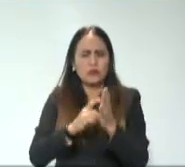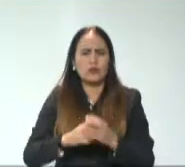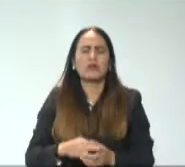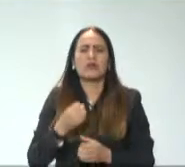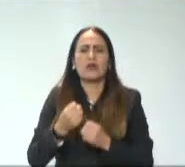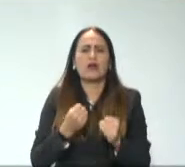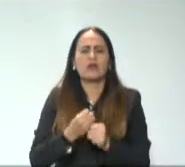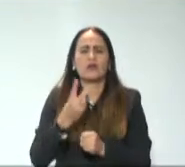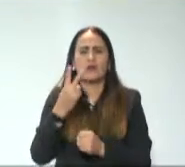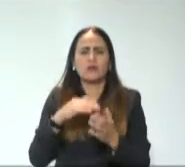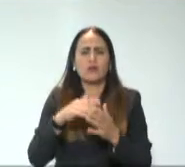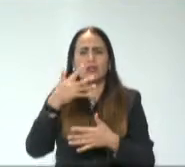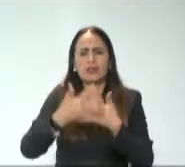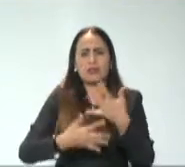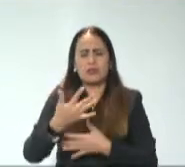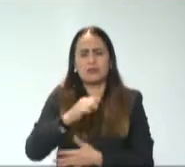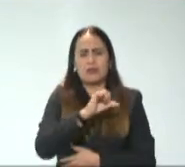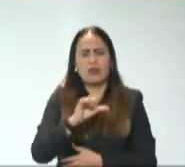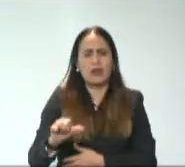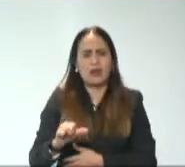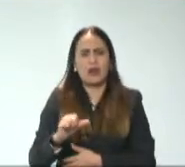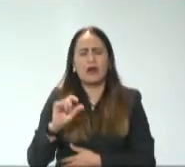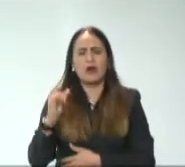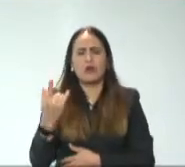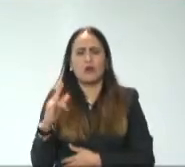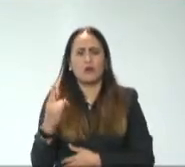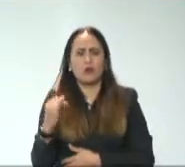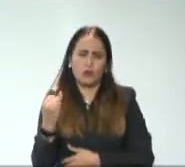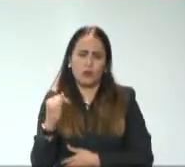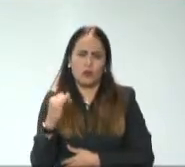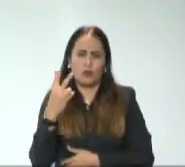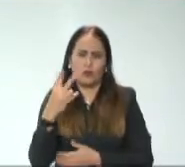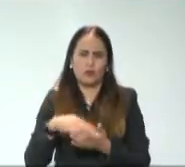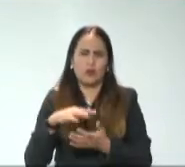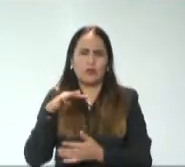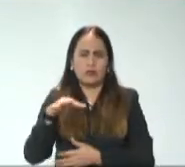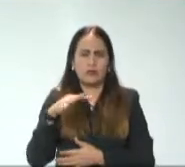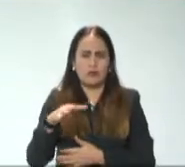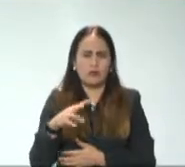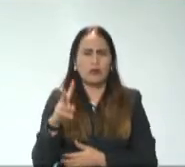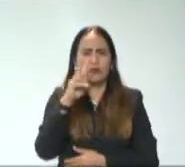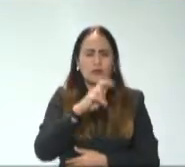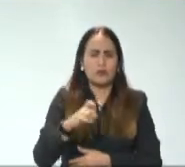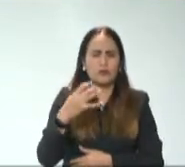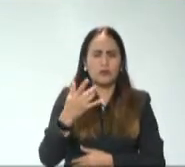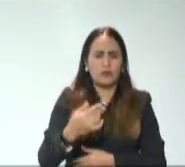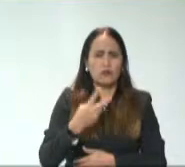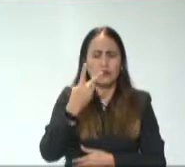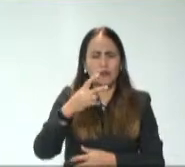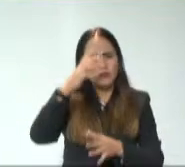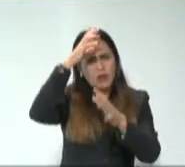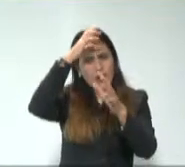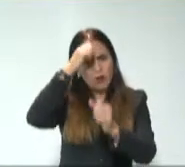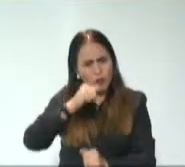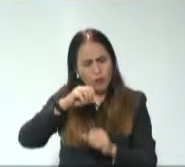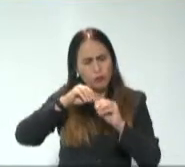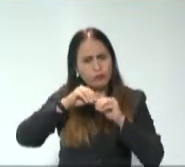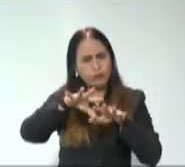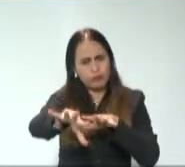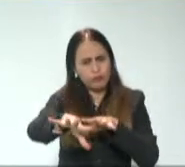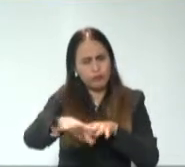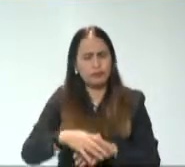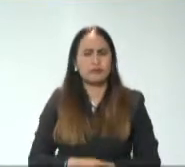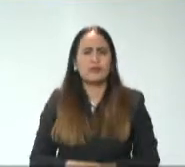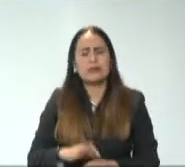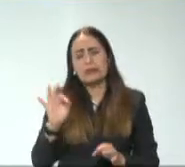2015 a junio del 2019 se emitieron 252 acuerdos de trámite ya fueran de admisión